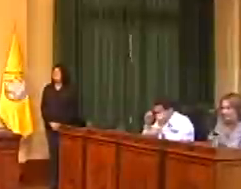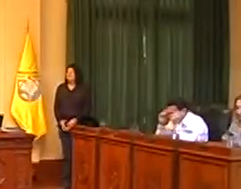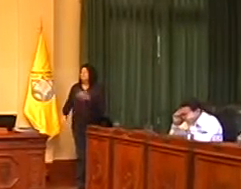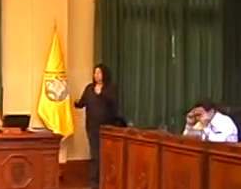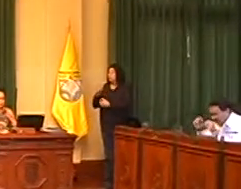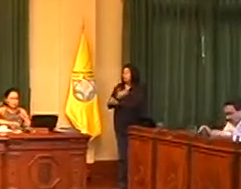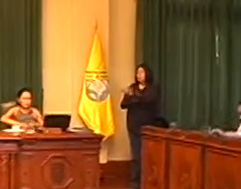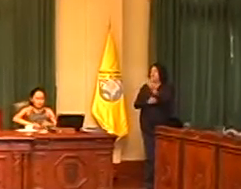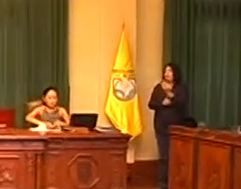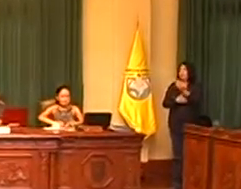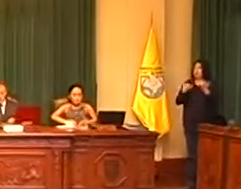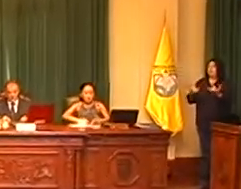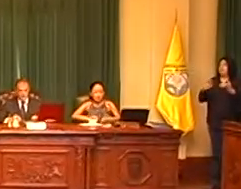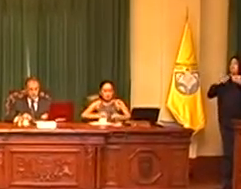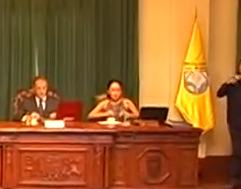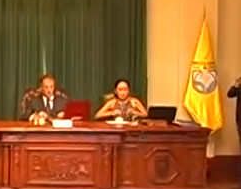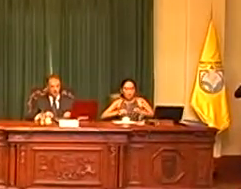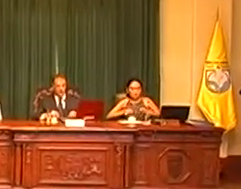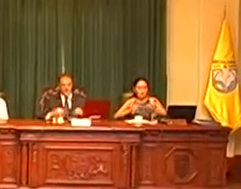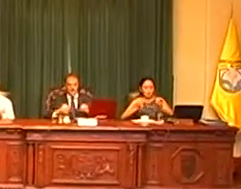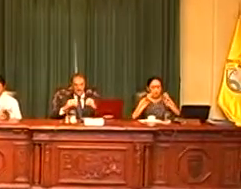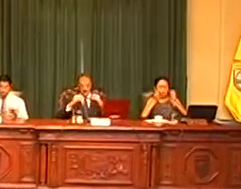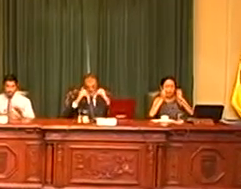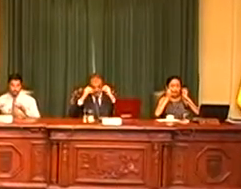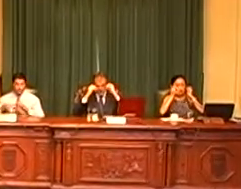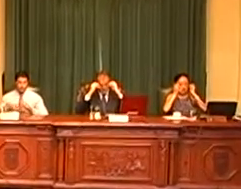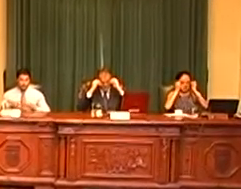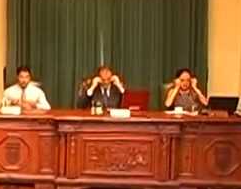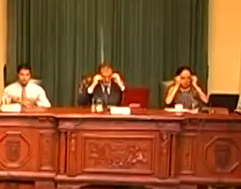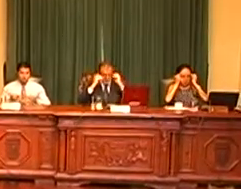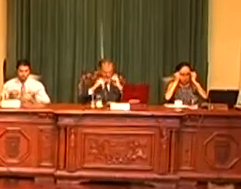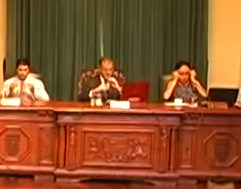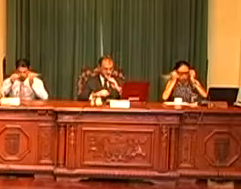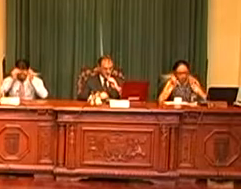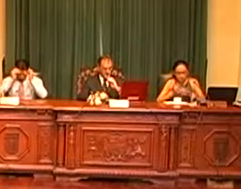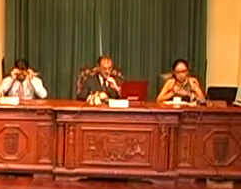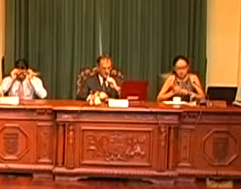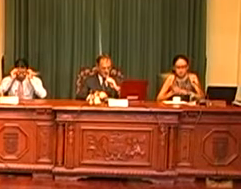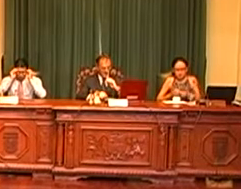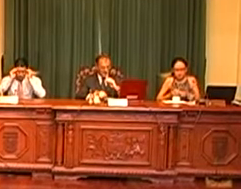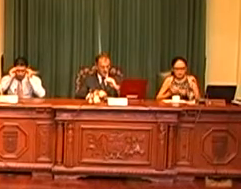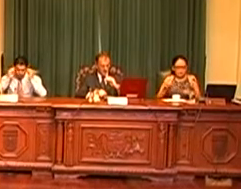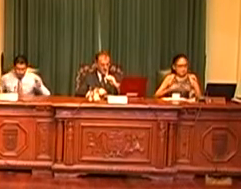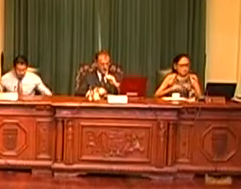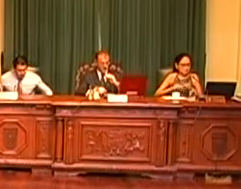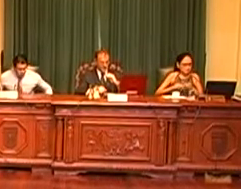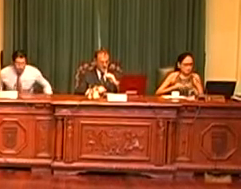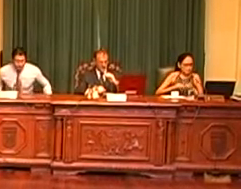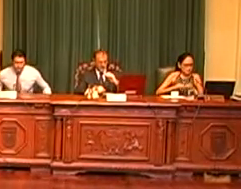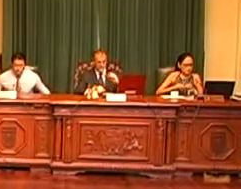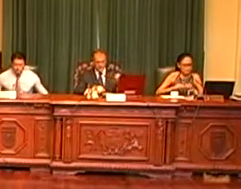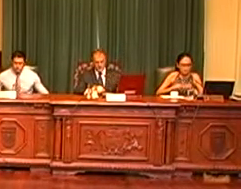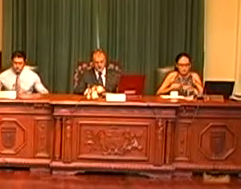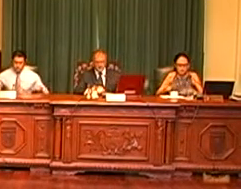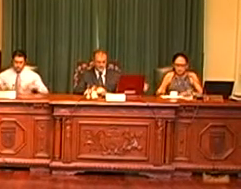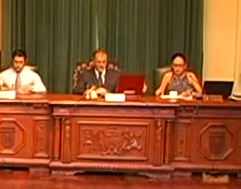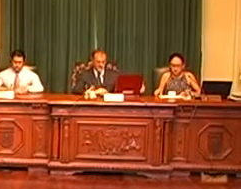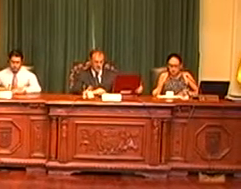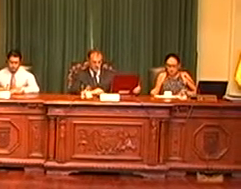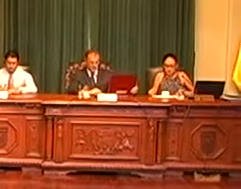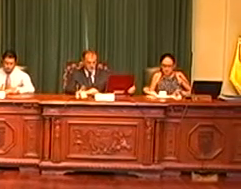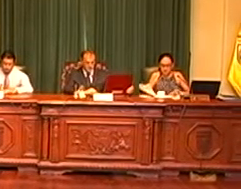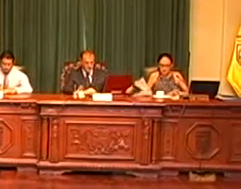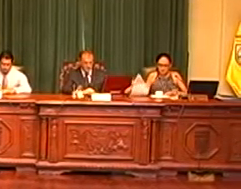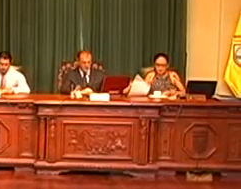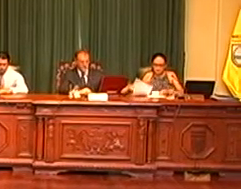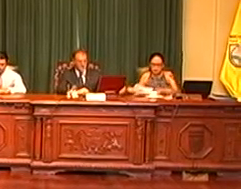Muy buenos días. Vamos a dar inicio a la sesión ordinaria de la fecha y le voy a pedir a nuestra secretaria